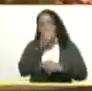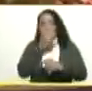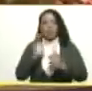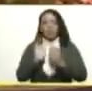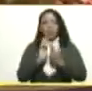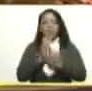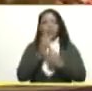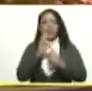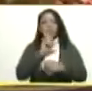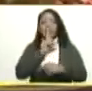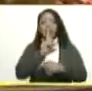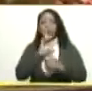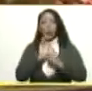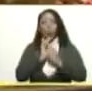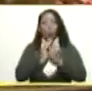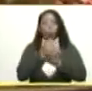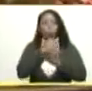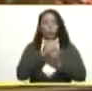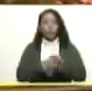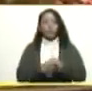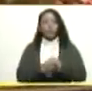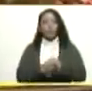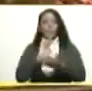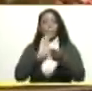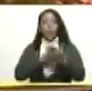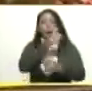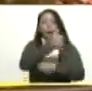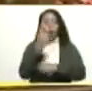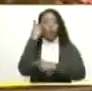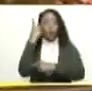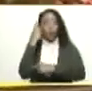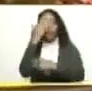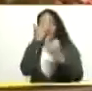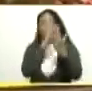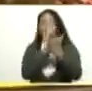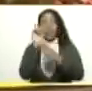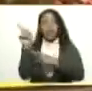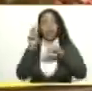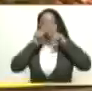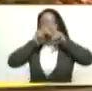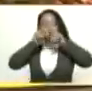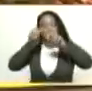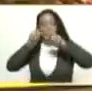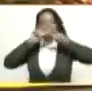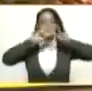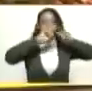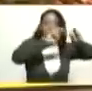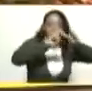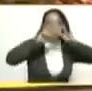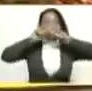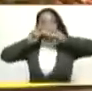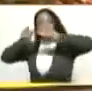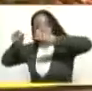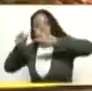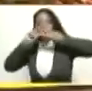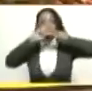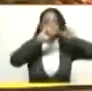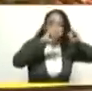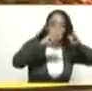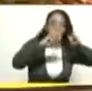habiendo establecido en cada uno de estos frentes de investigación